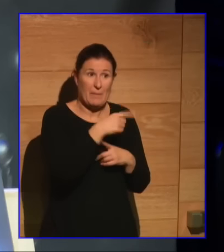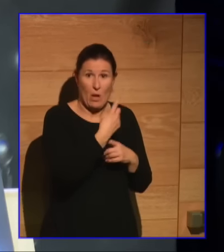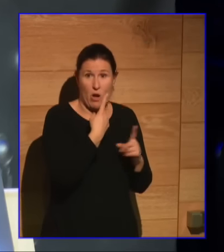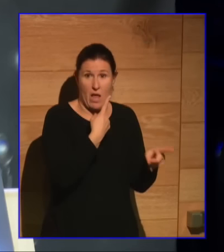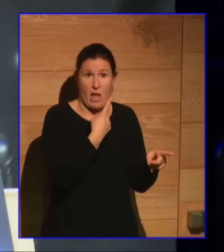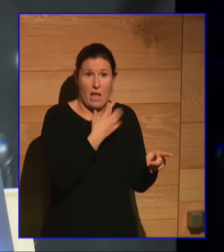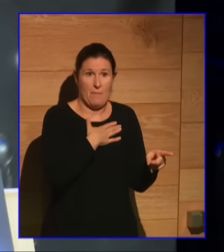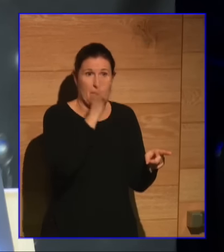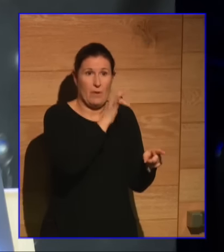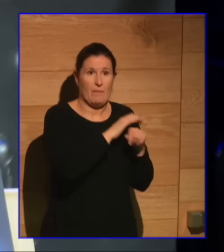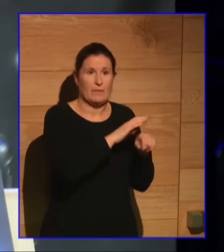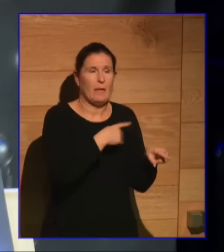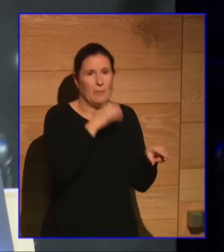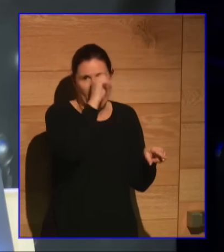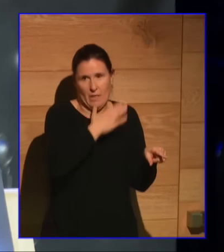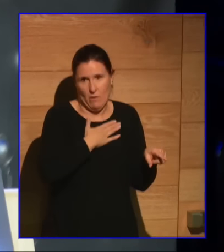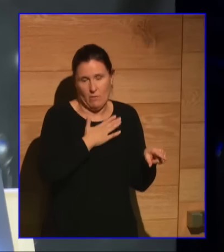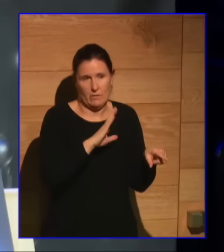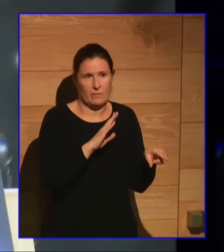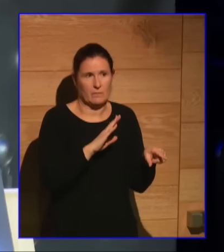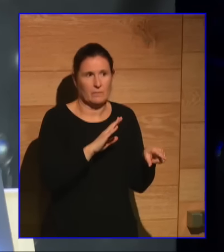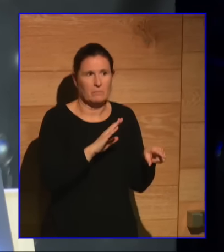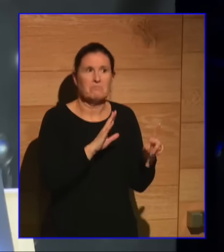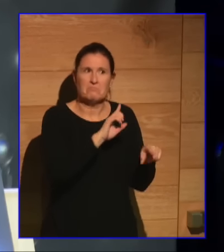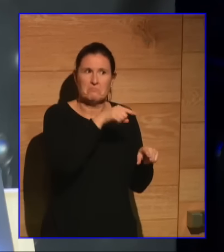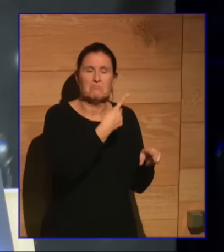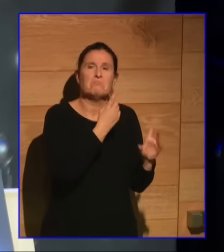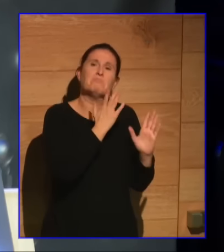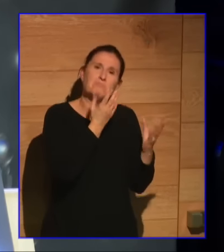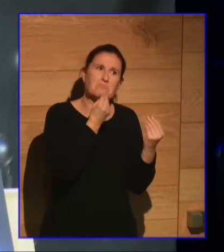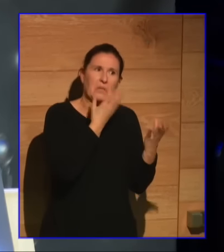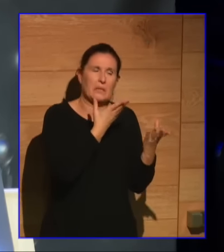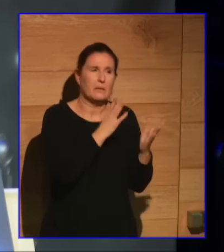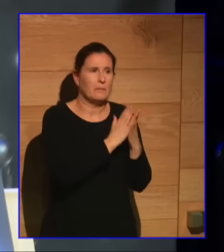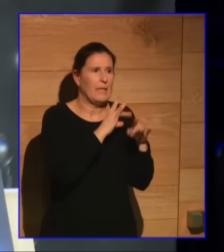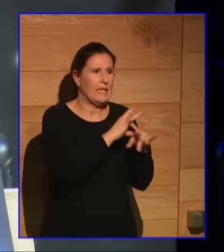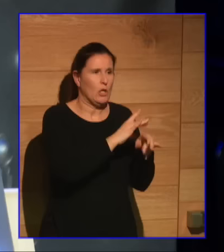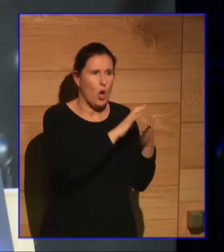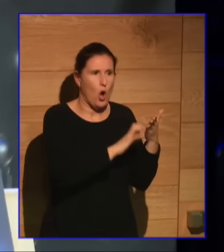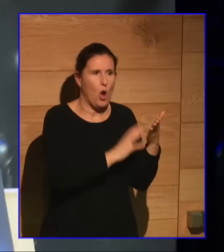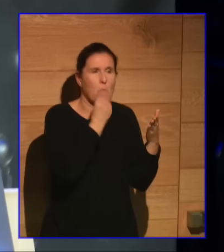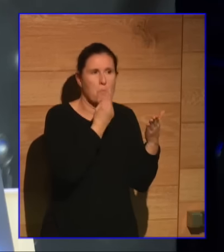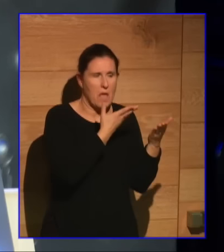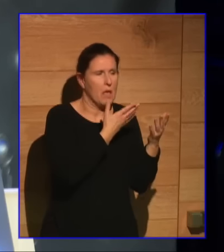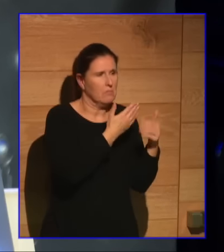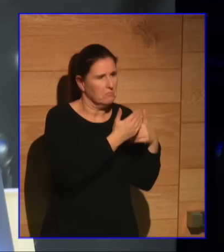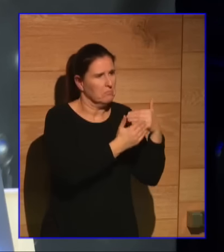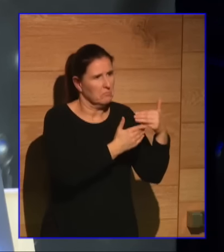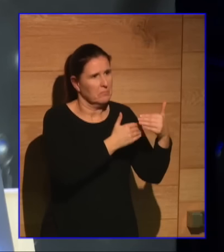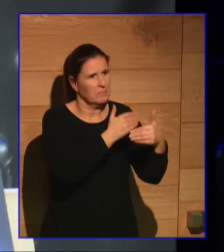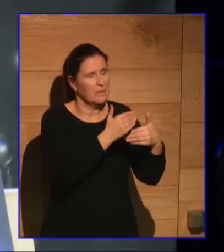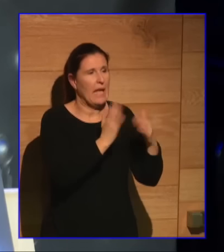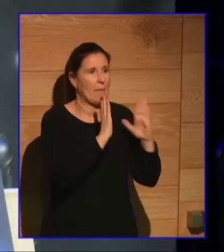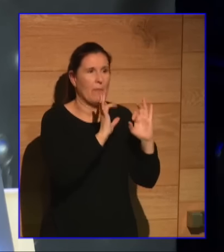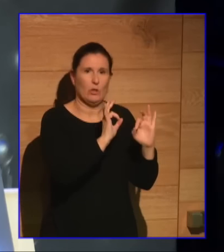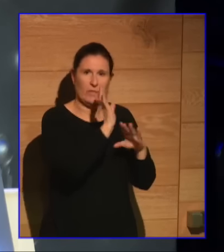mí, no solicitado opinión, todo funciona maravillosamente. El guión está maravillosamente engarzado, en fin, hay momentos, insisto, de